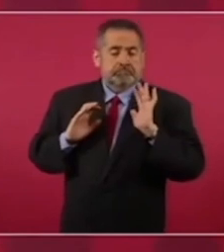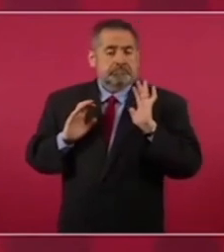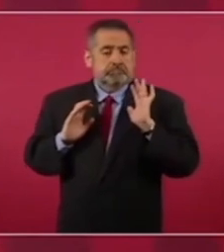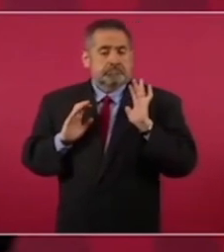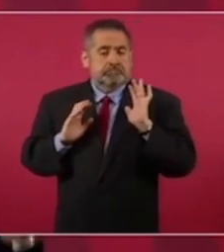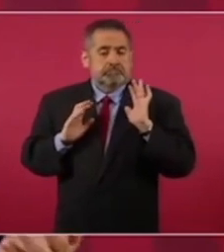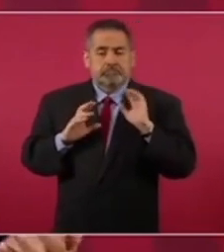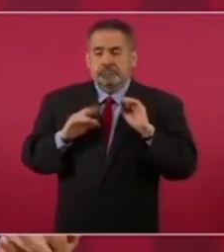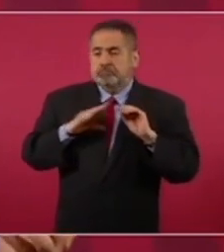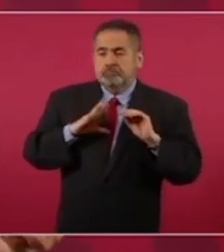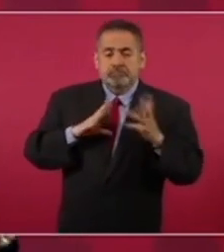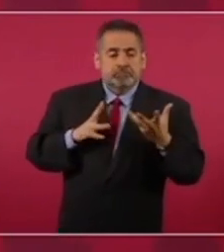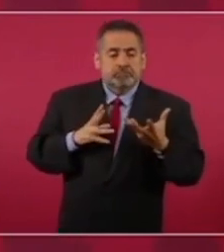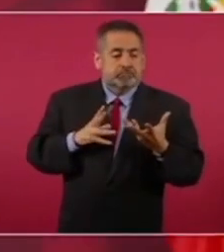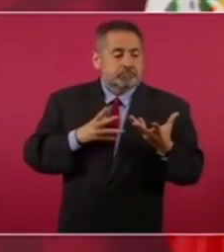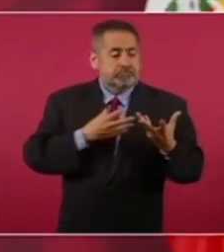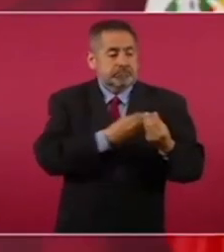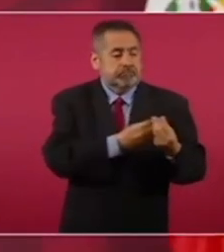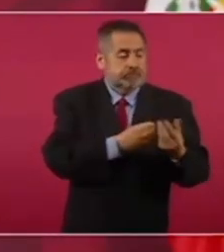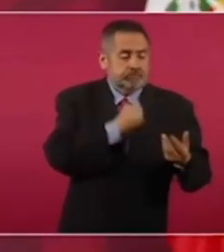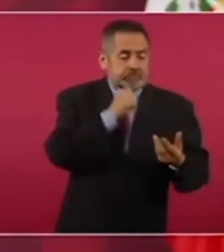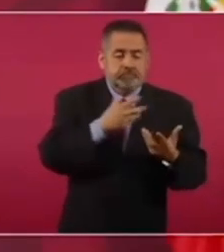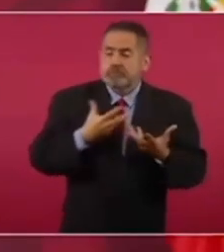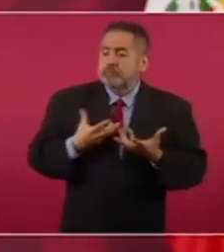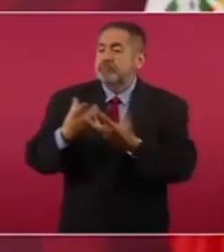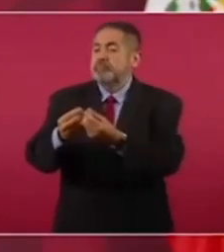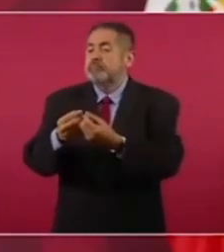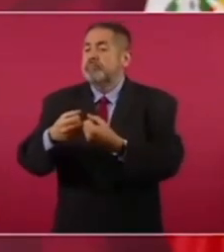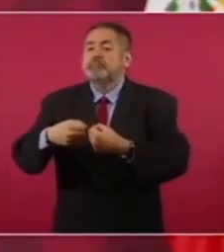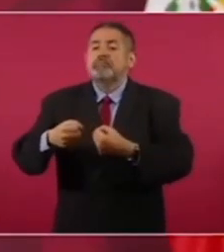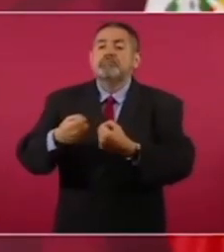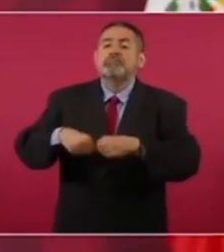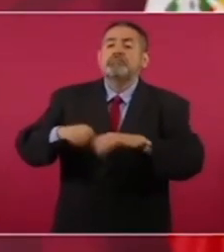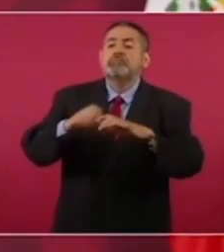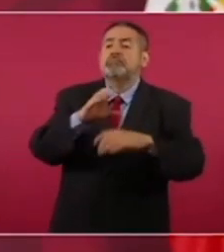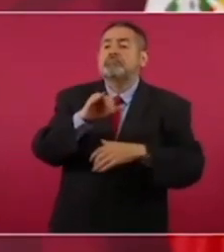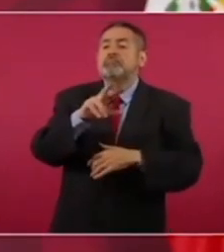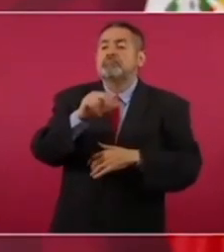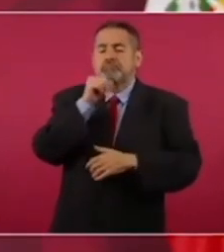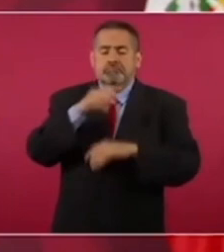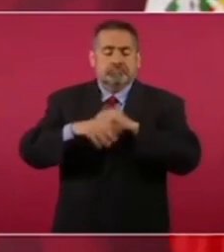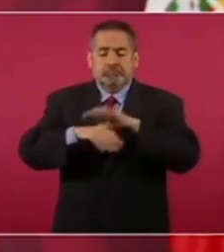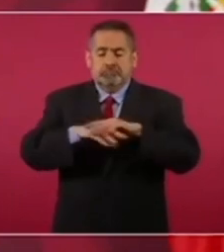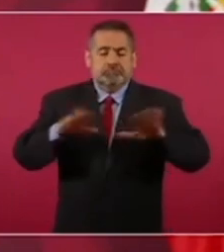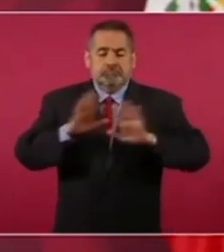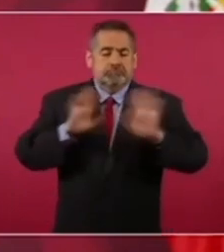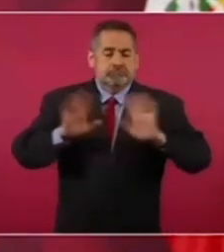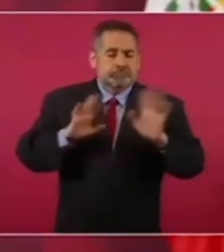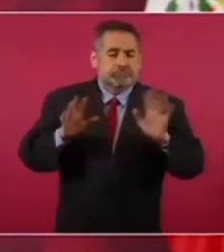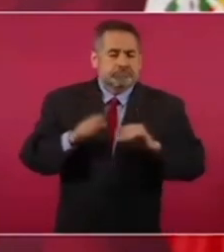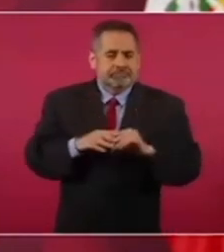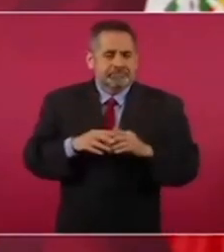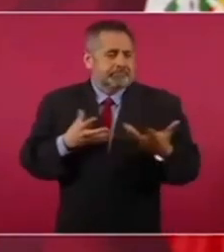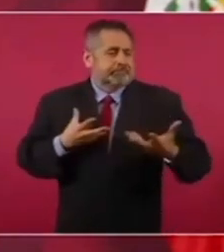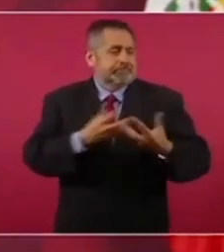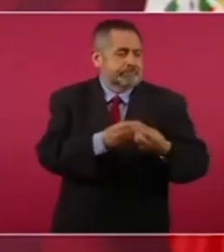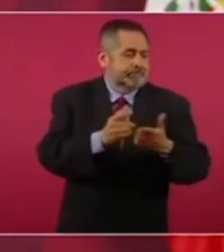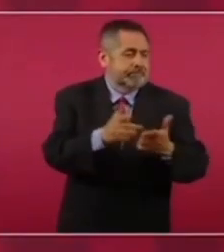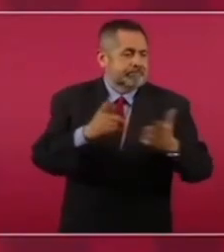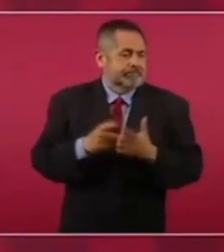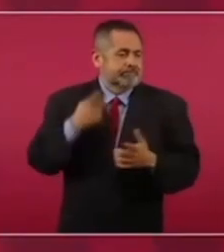de que pertenecían a la sociedad civil, de que ellos no tenían nada que ver con los